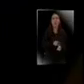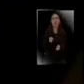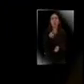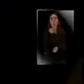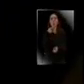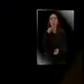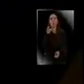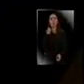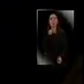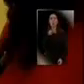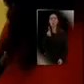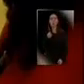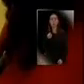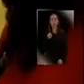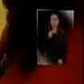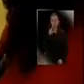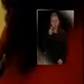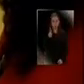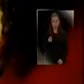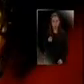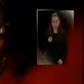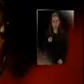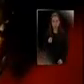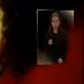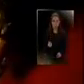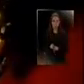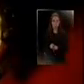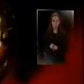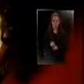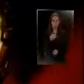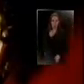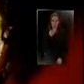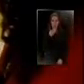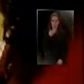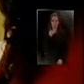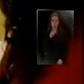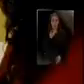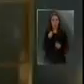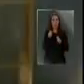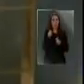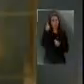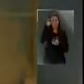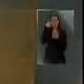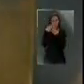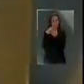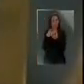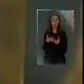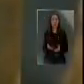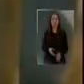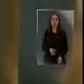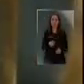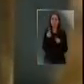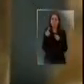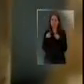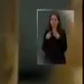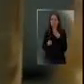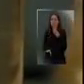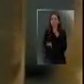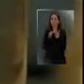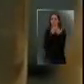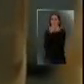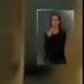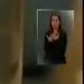fructosa en vez de con azúcar. Por lo que uno ve acá, es como que la fructosa no es muy amiga del cerebro, ¿no? Y hay diversos